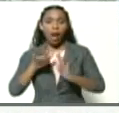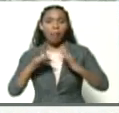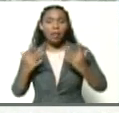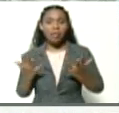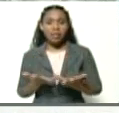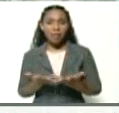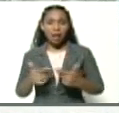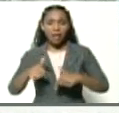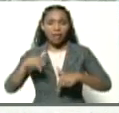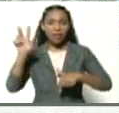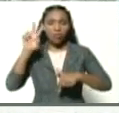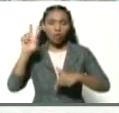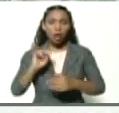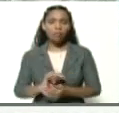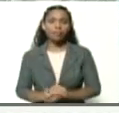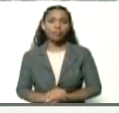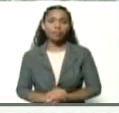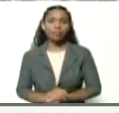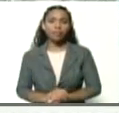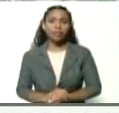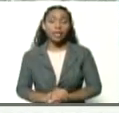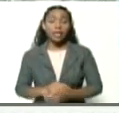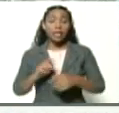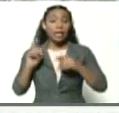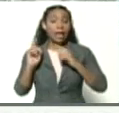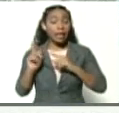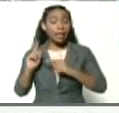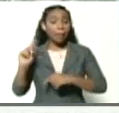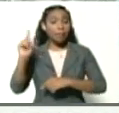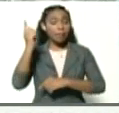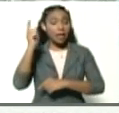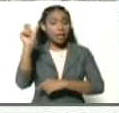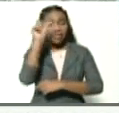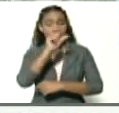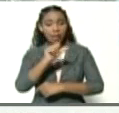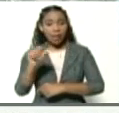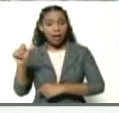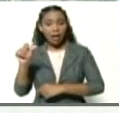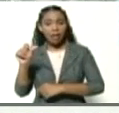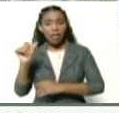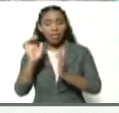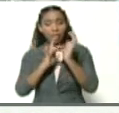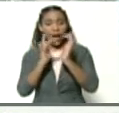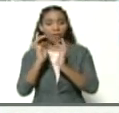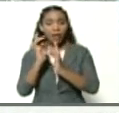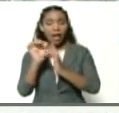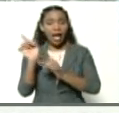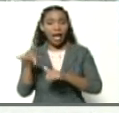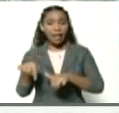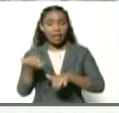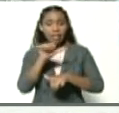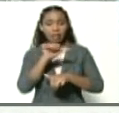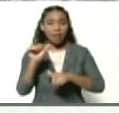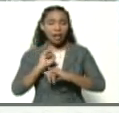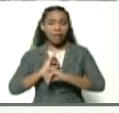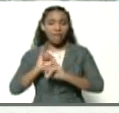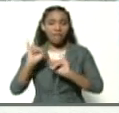pandemia en Venezuela, en esta primera semana de abril, en esta semana que